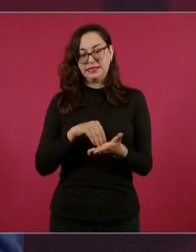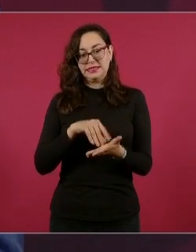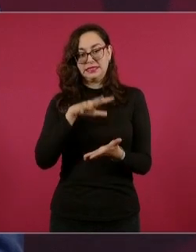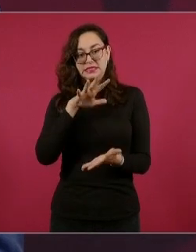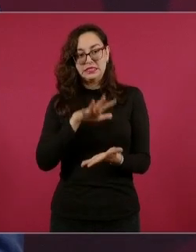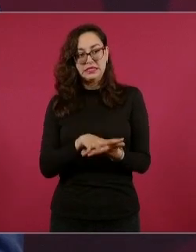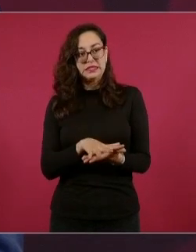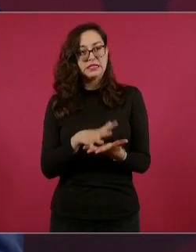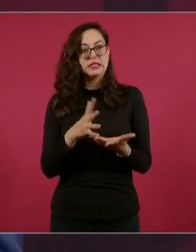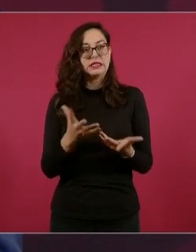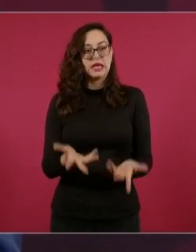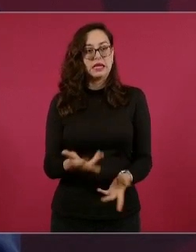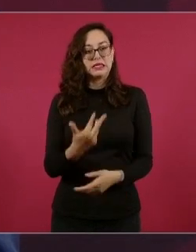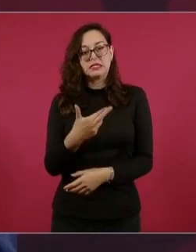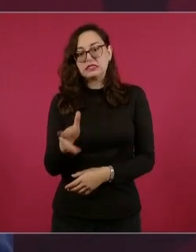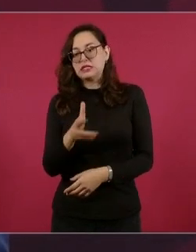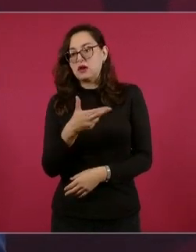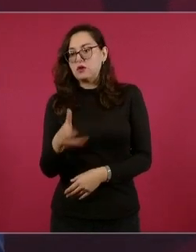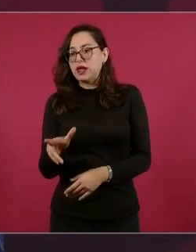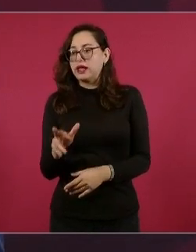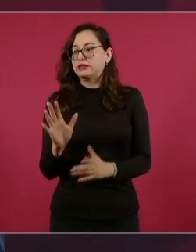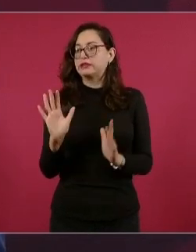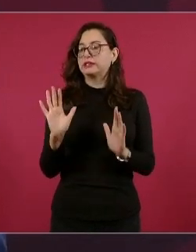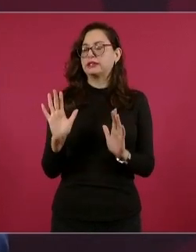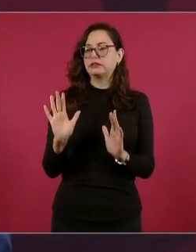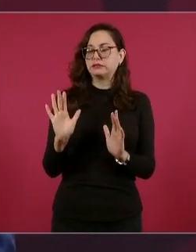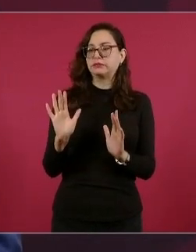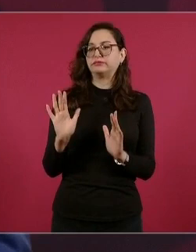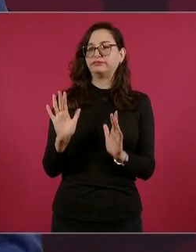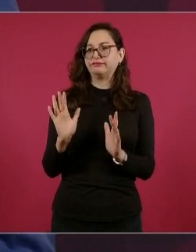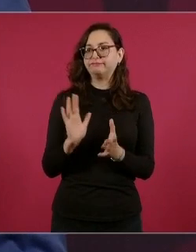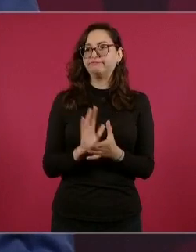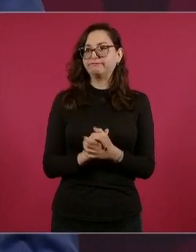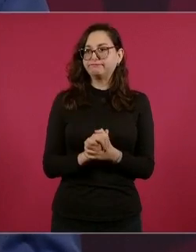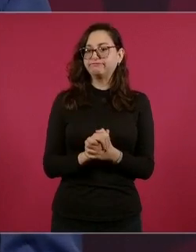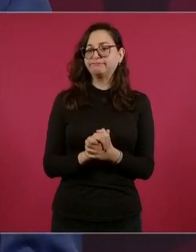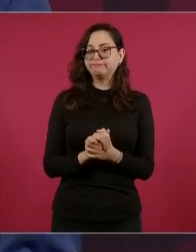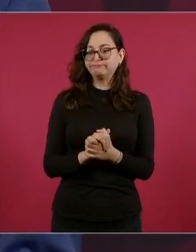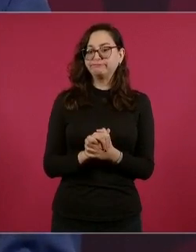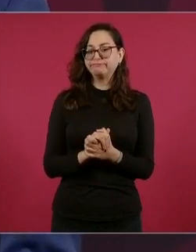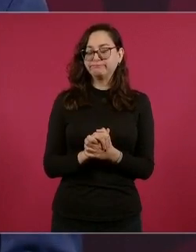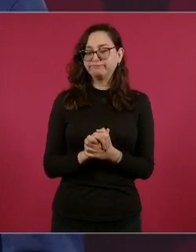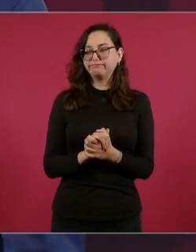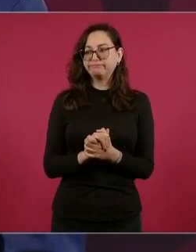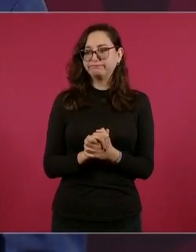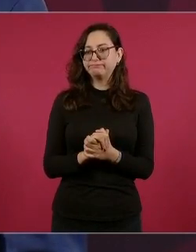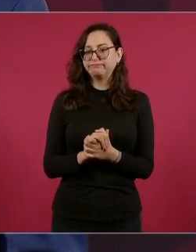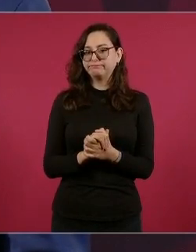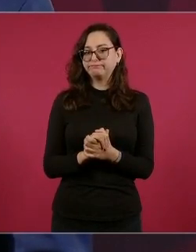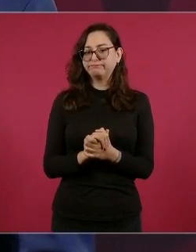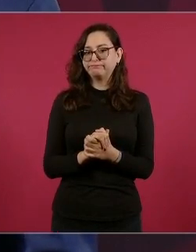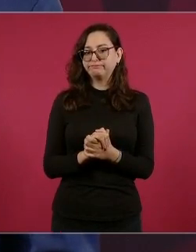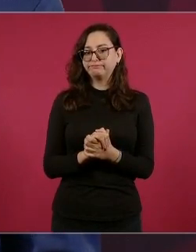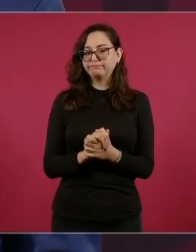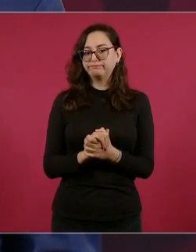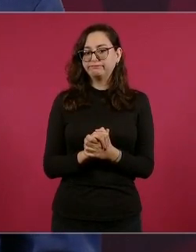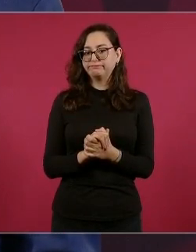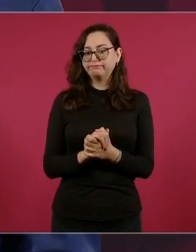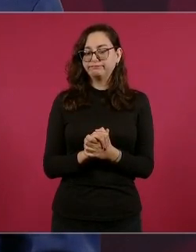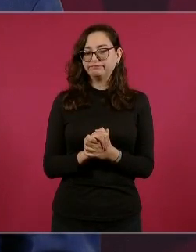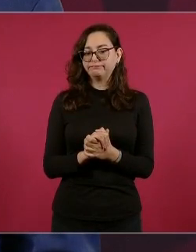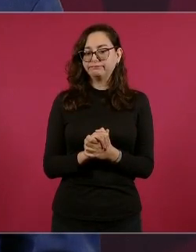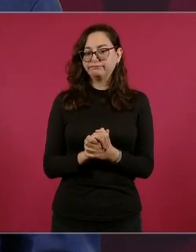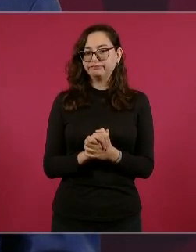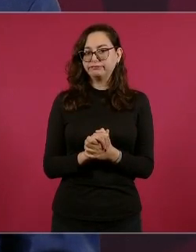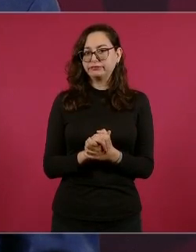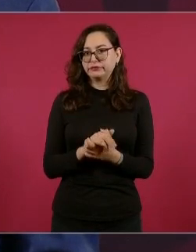en un restaurante. no precisamente